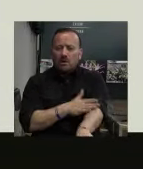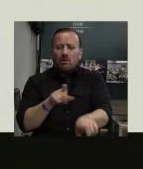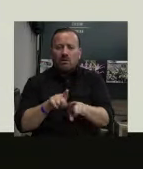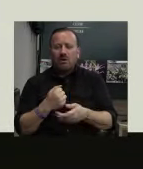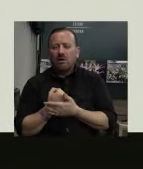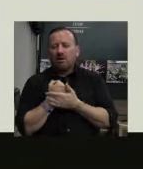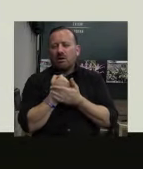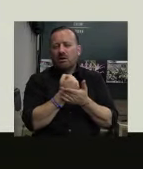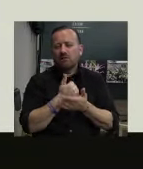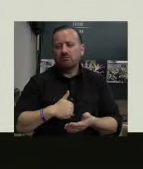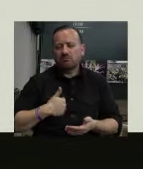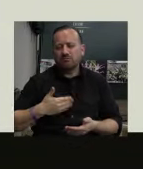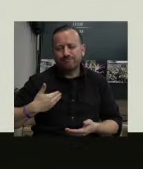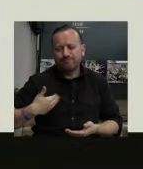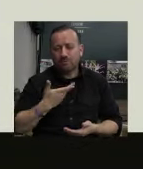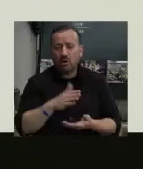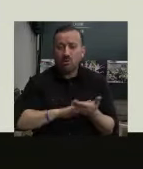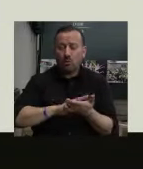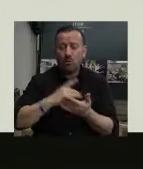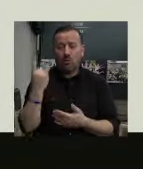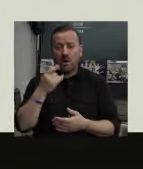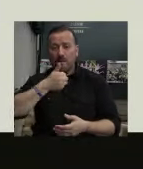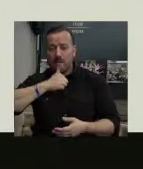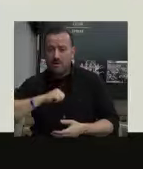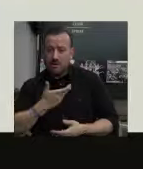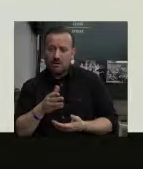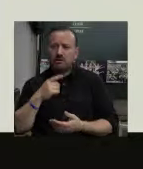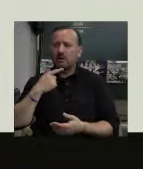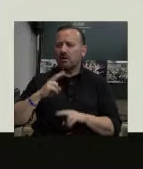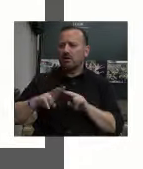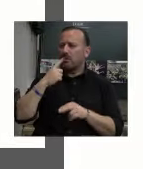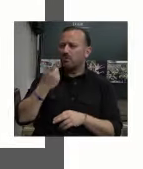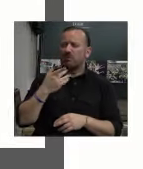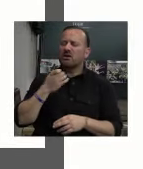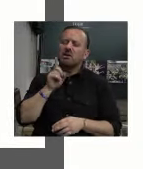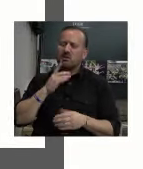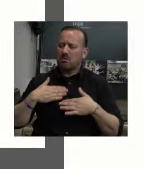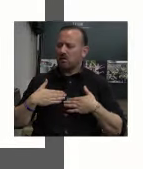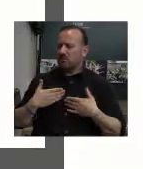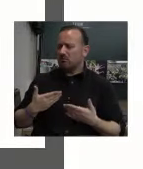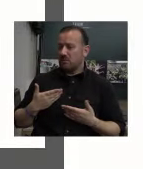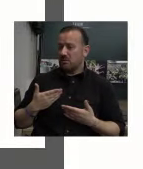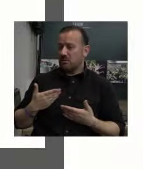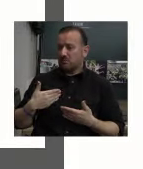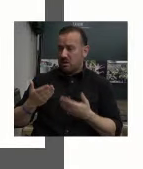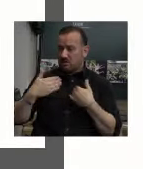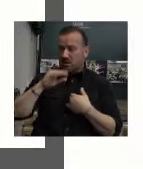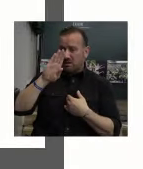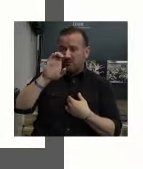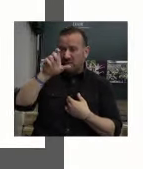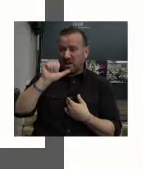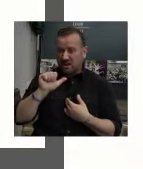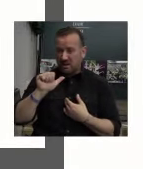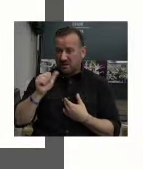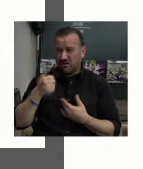asistida y si es una universidad privada lo que va a preguntar es Qué hay para mí me van a dar becas me van a